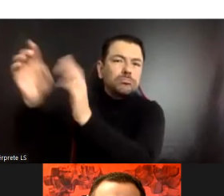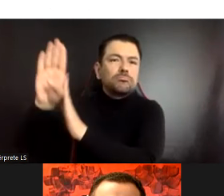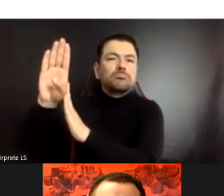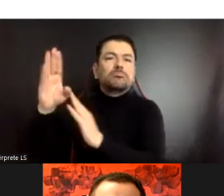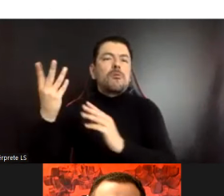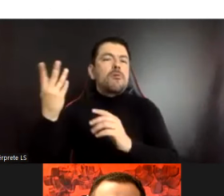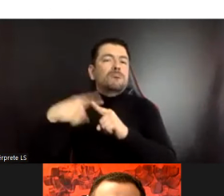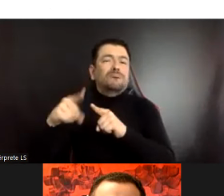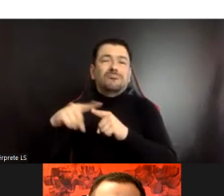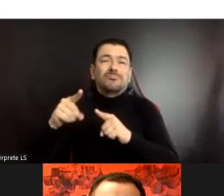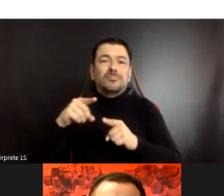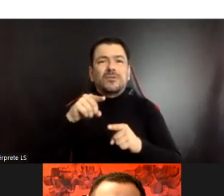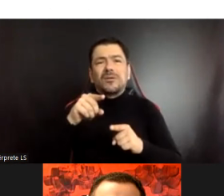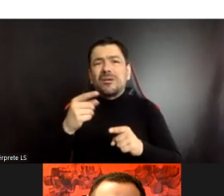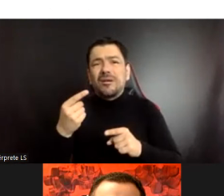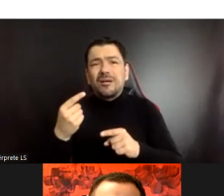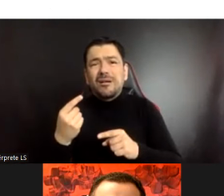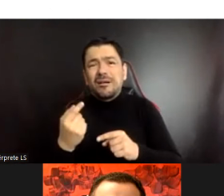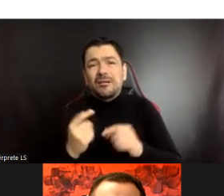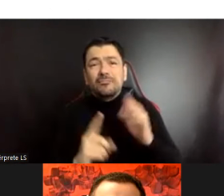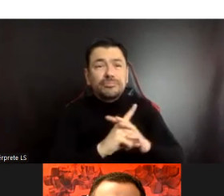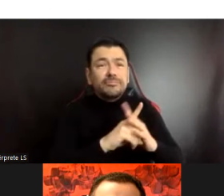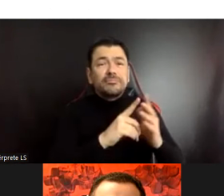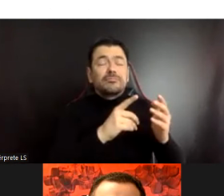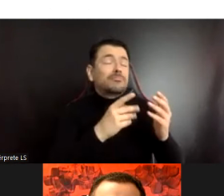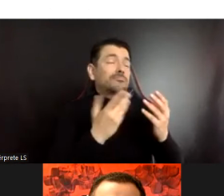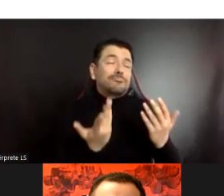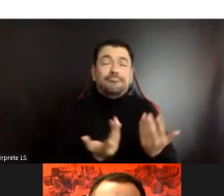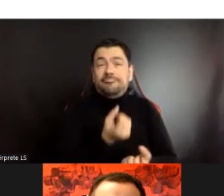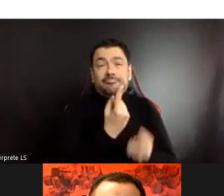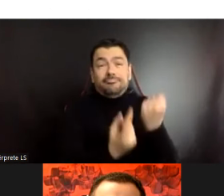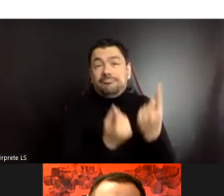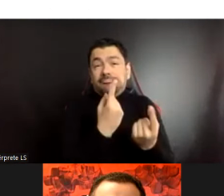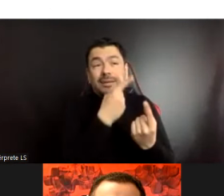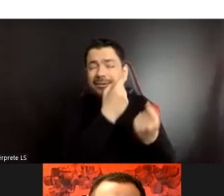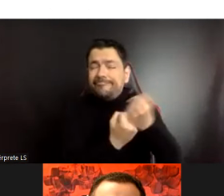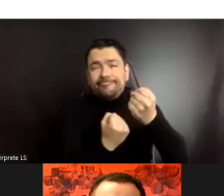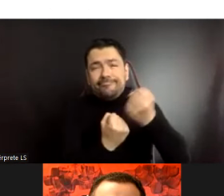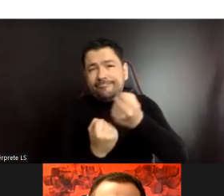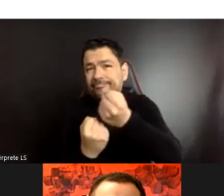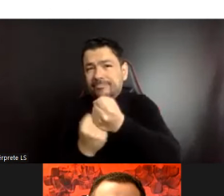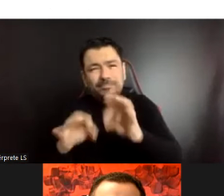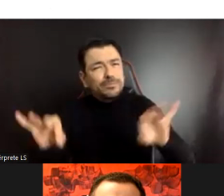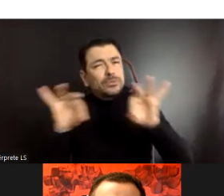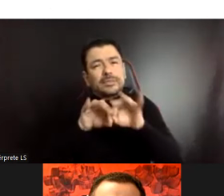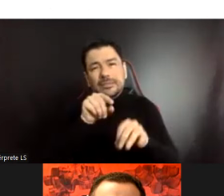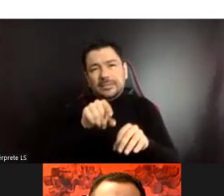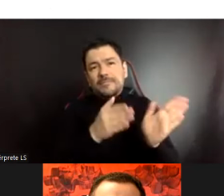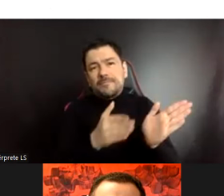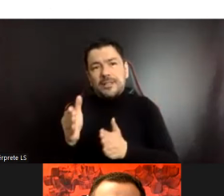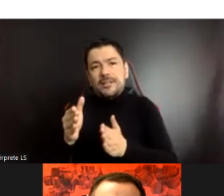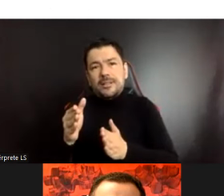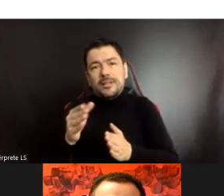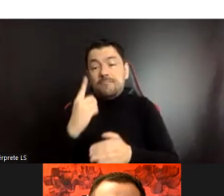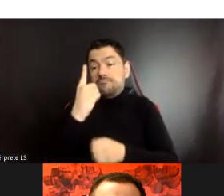peligro y riesgo. Eso es el plan que hemos implementado para lanzar el año que viene con 18 países